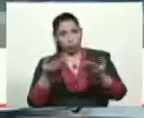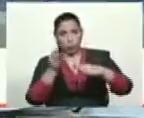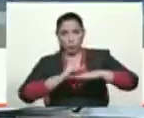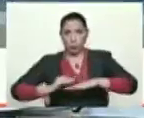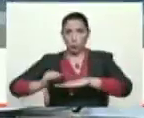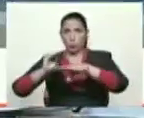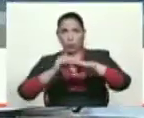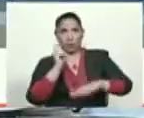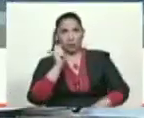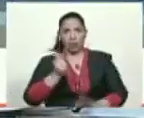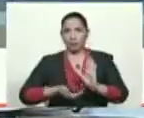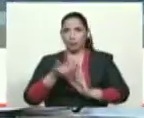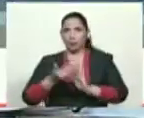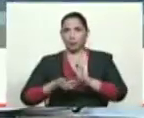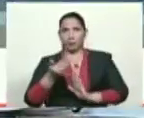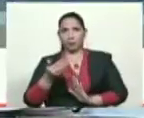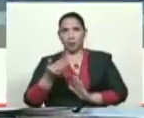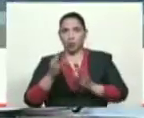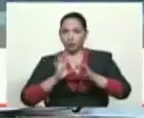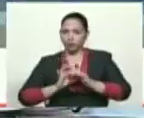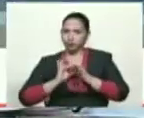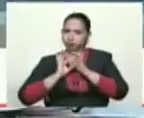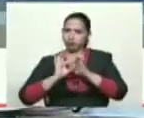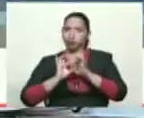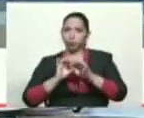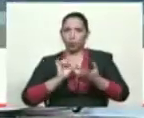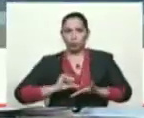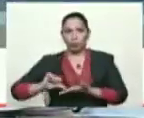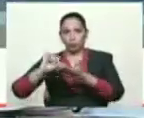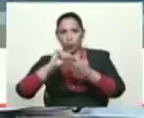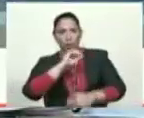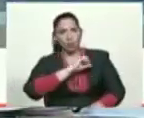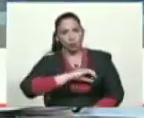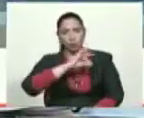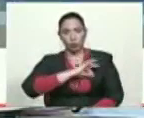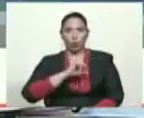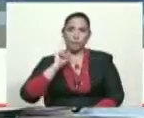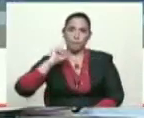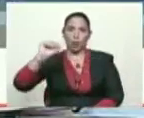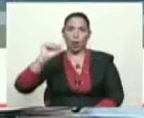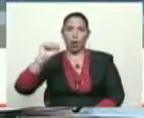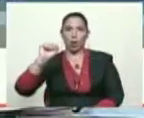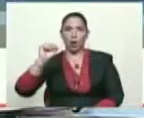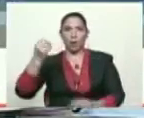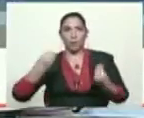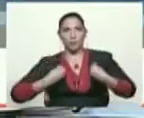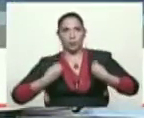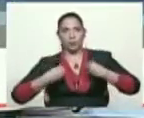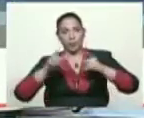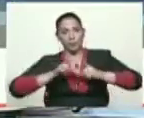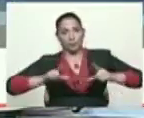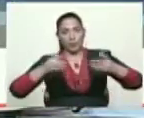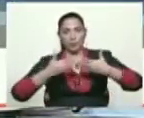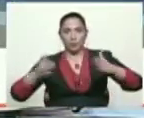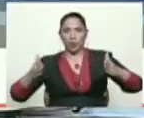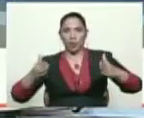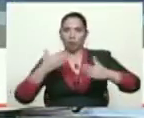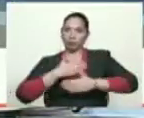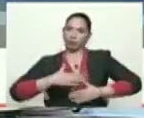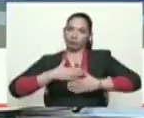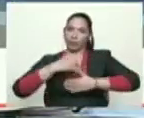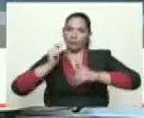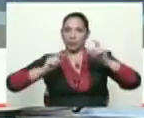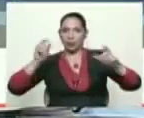tarea fundamental que es a la consolidación de la ciudad socialista donde la hábitat y el espacio público sea de agrado del